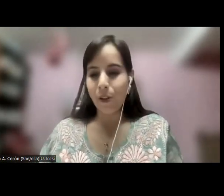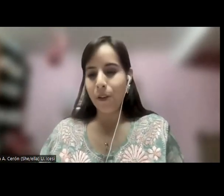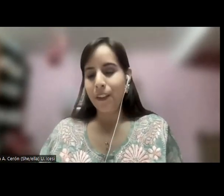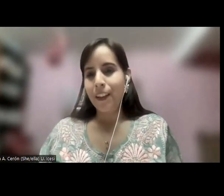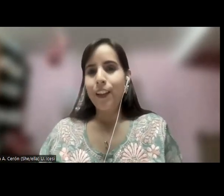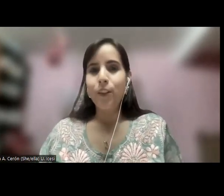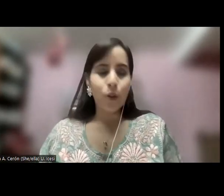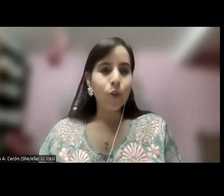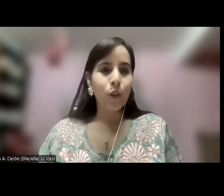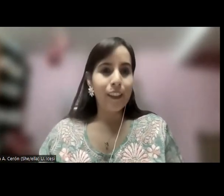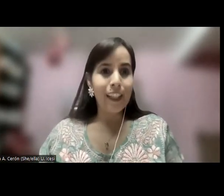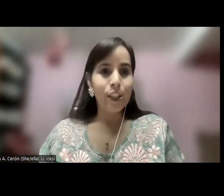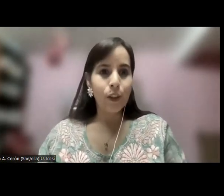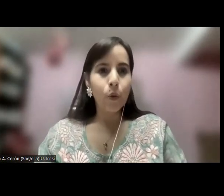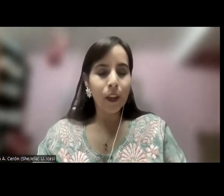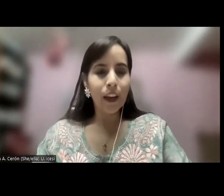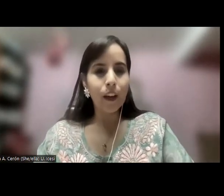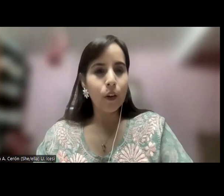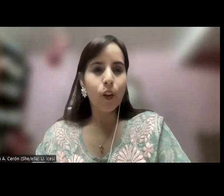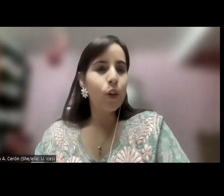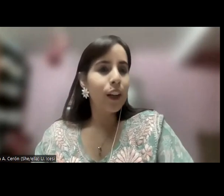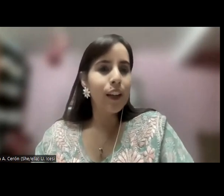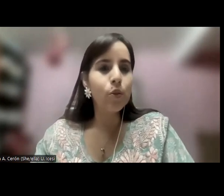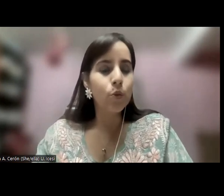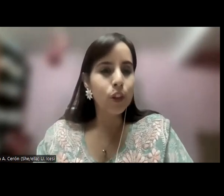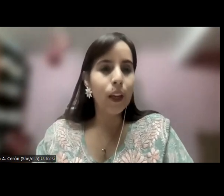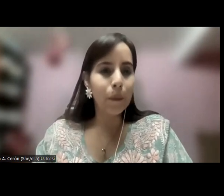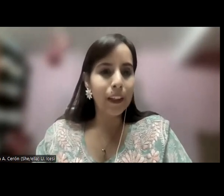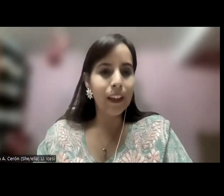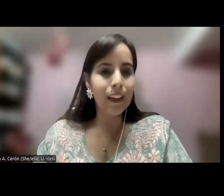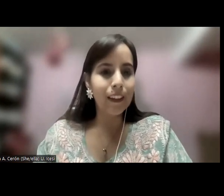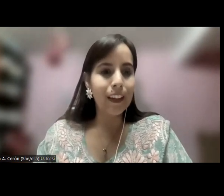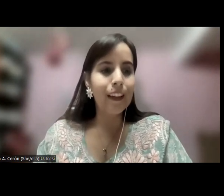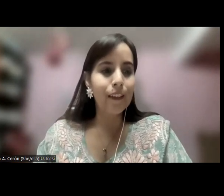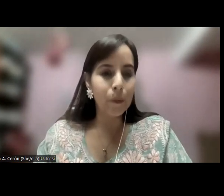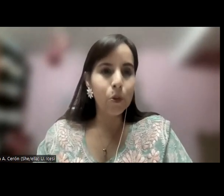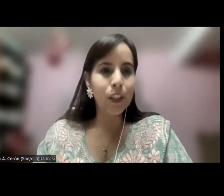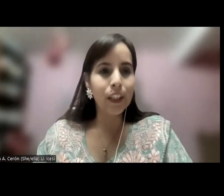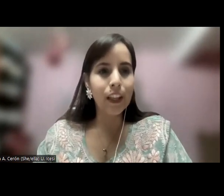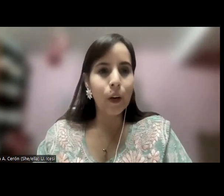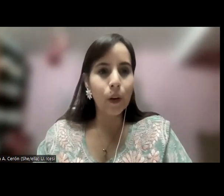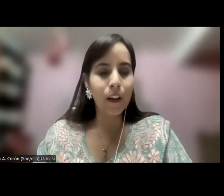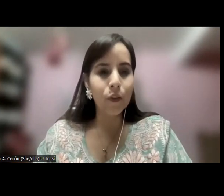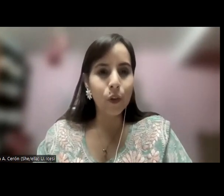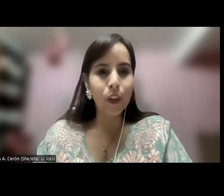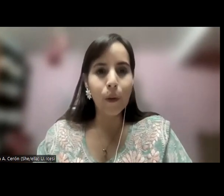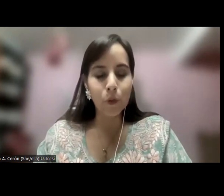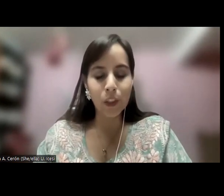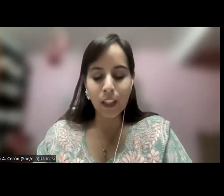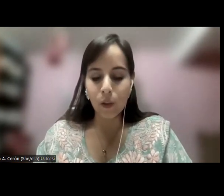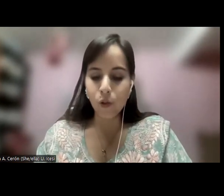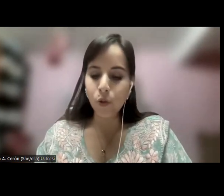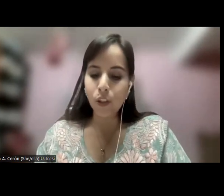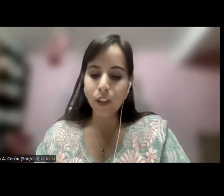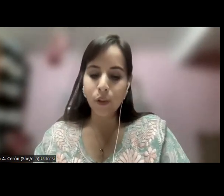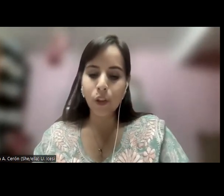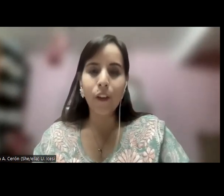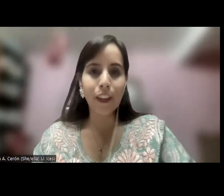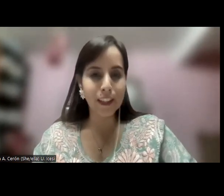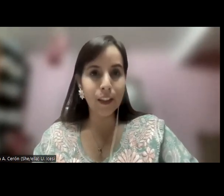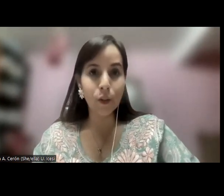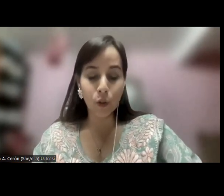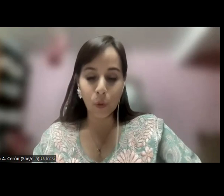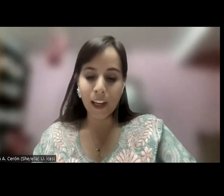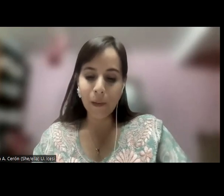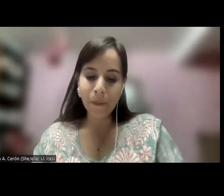espacio en torno al derecho al cuidado creo que es un tema que que debemos seguir dialogando y debemos seguir construyendo Endo